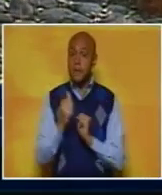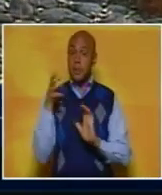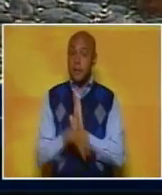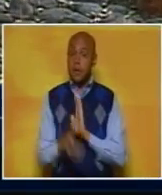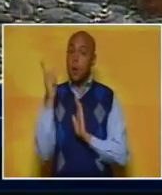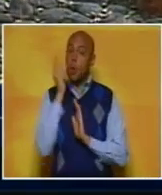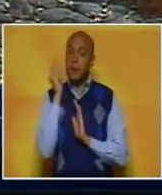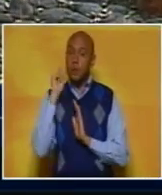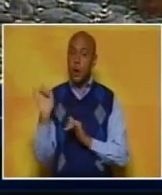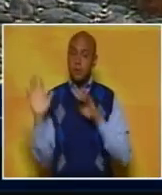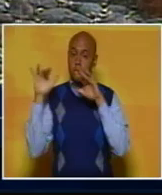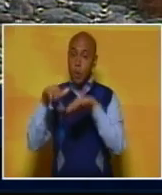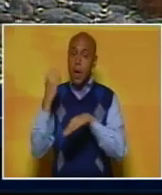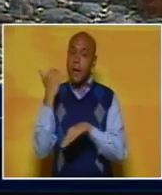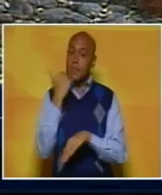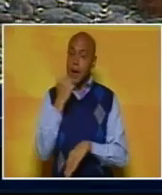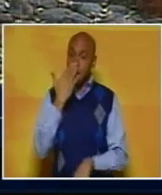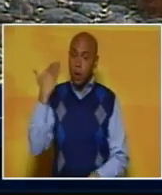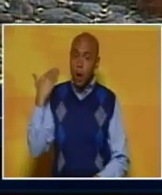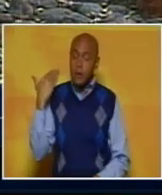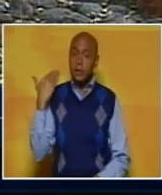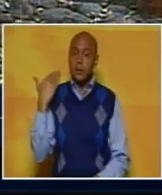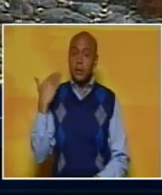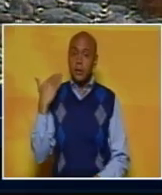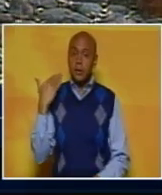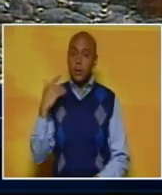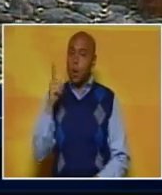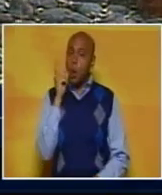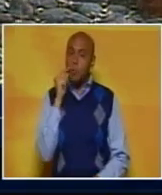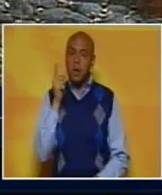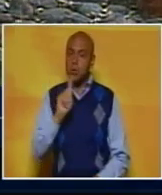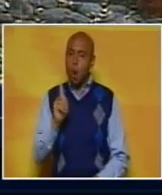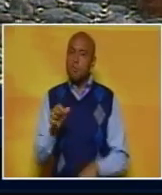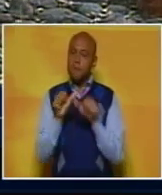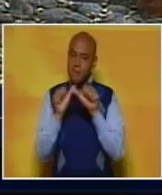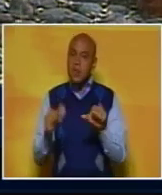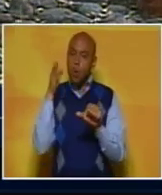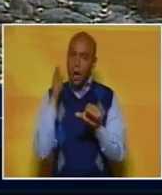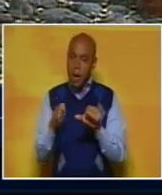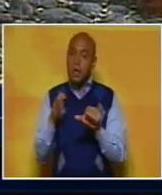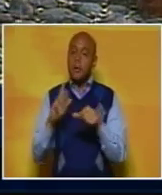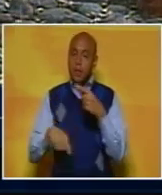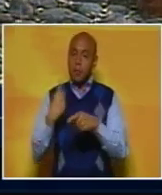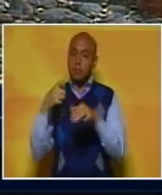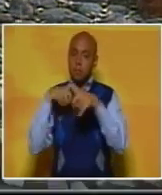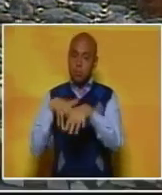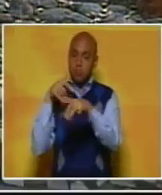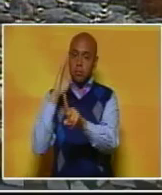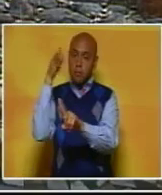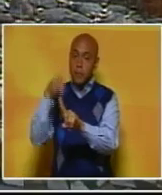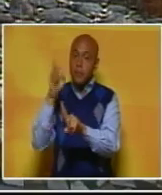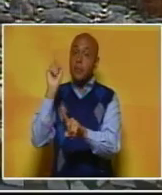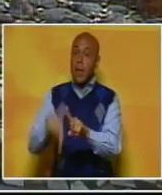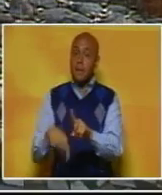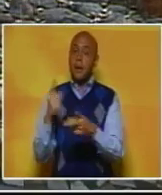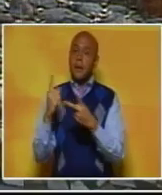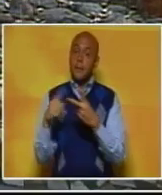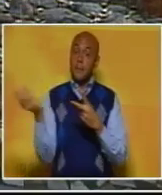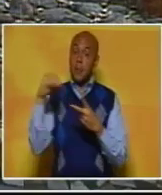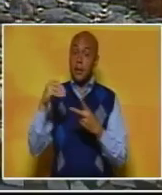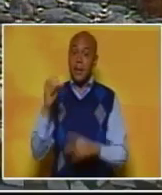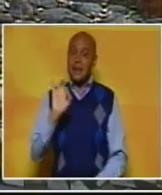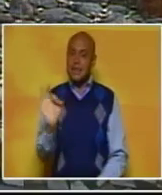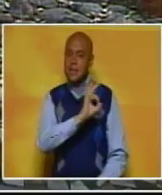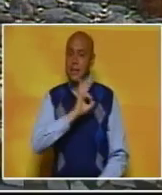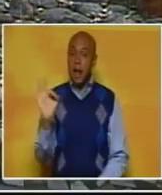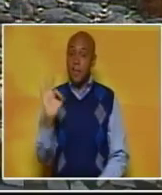la manifestación del sábado no se retiraron del lugar y se pudo completar el recorrido. También afirmaron que nada